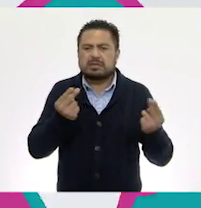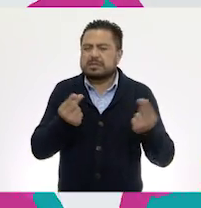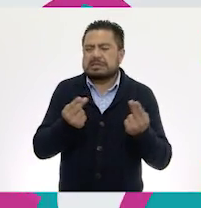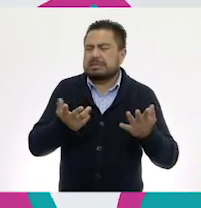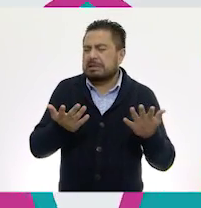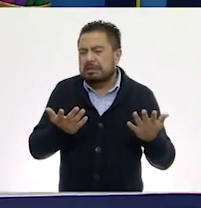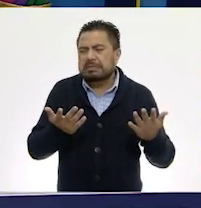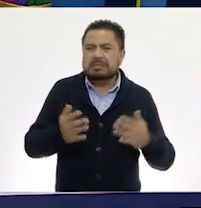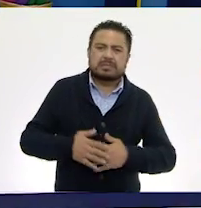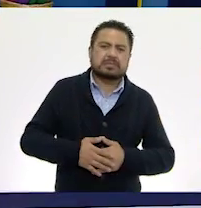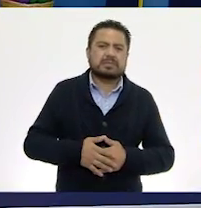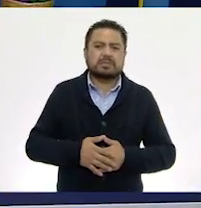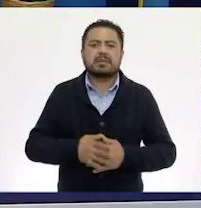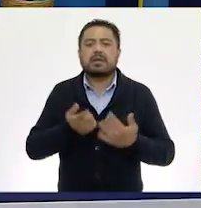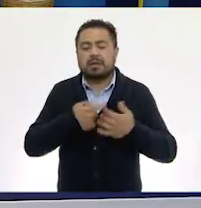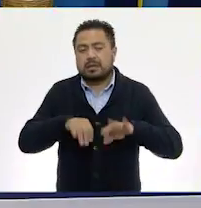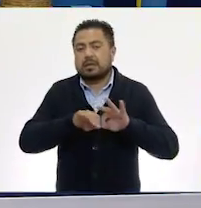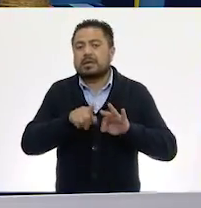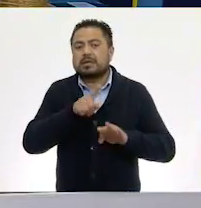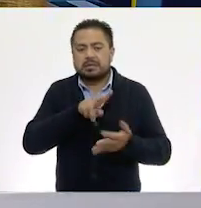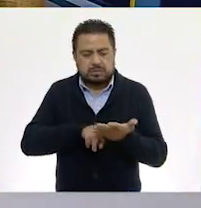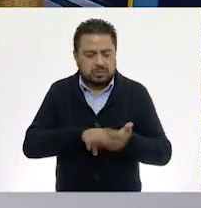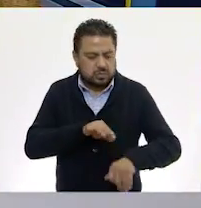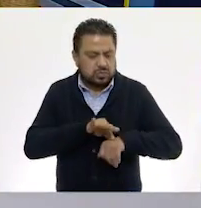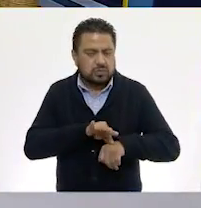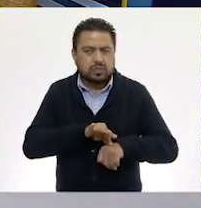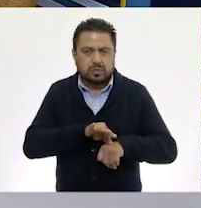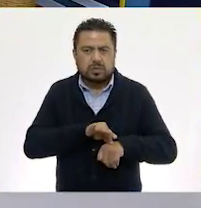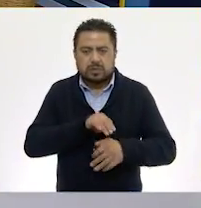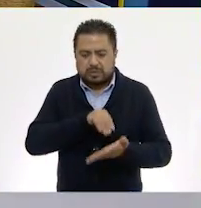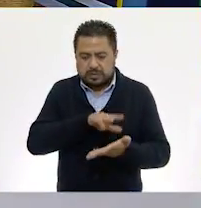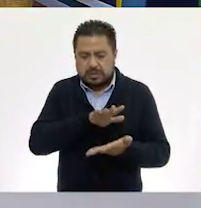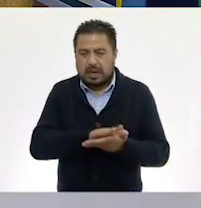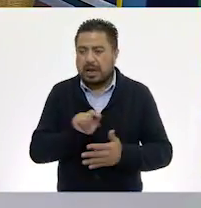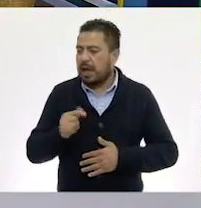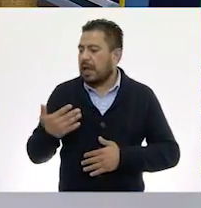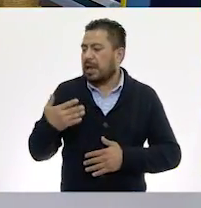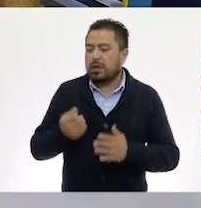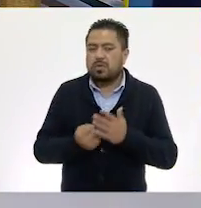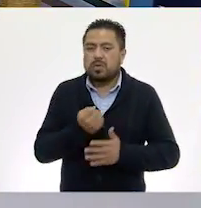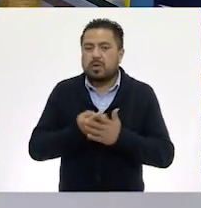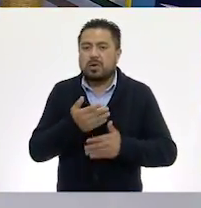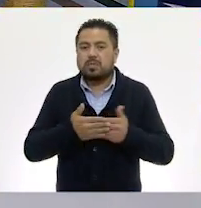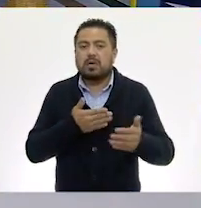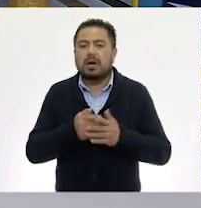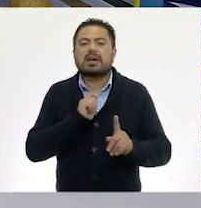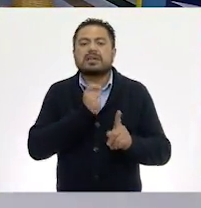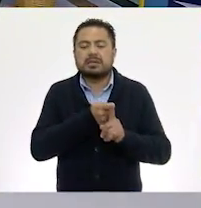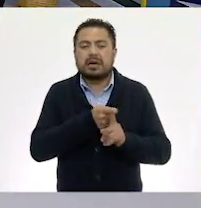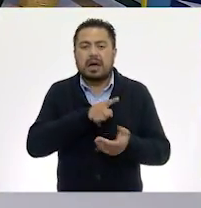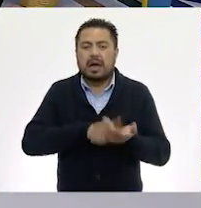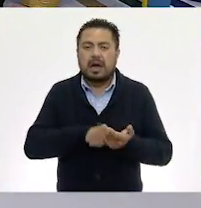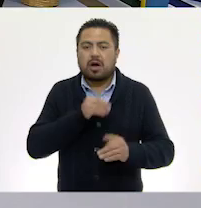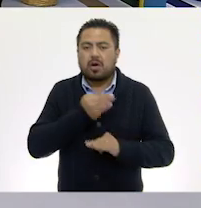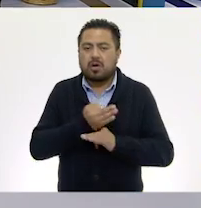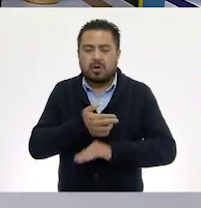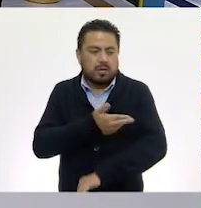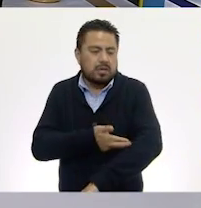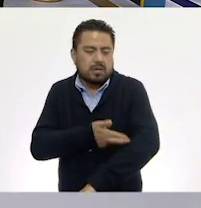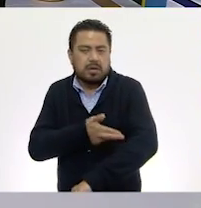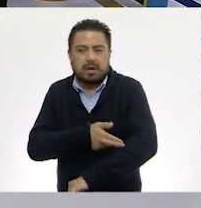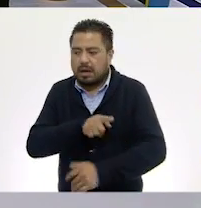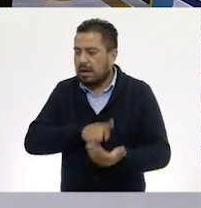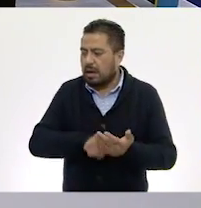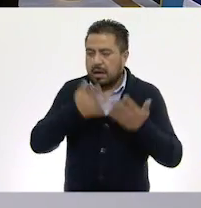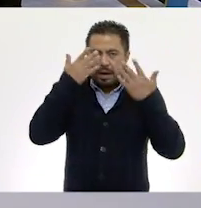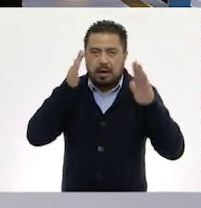necesario, es importante verificar que los acontecimientos recientes sean los que estamos consultando, es decir, que estén